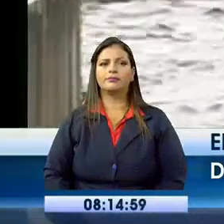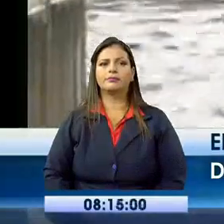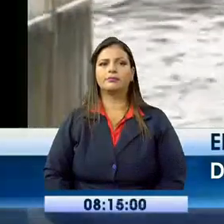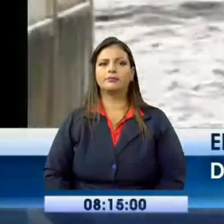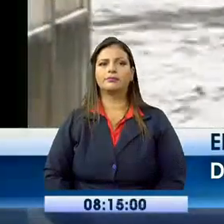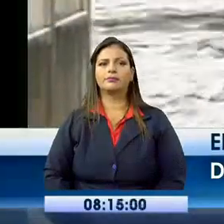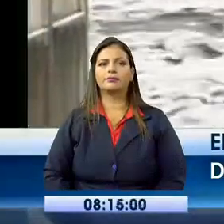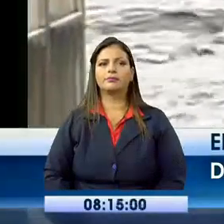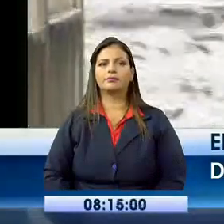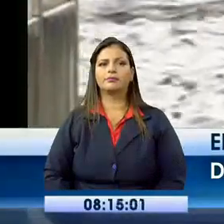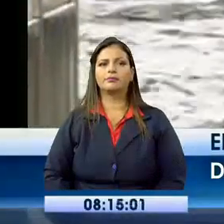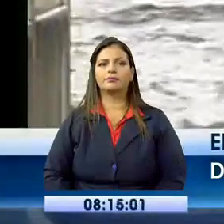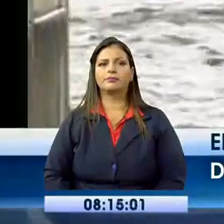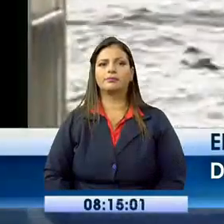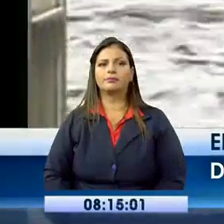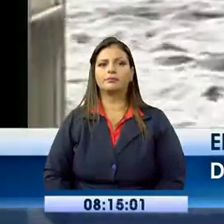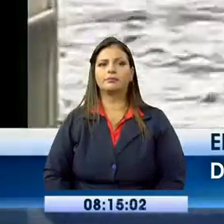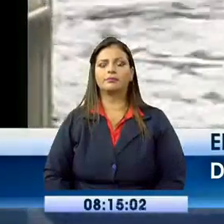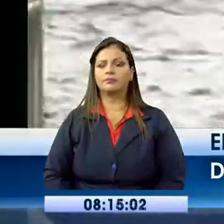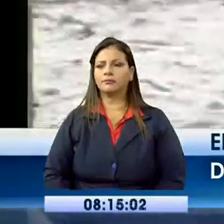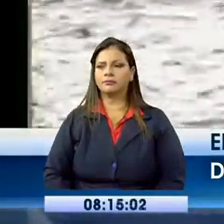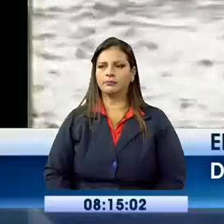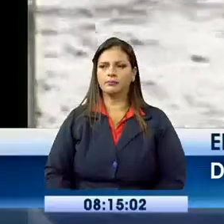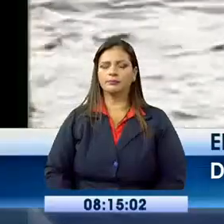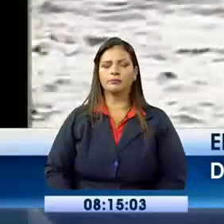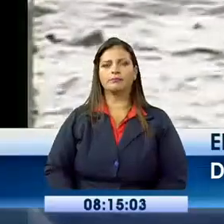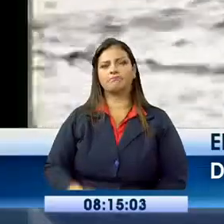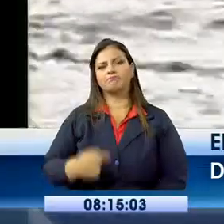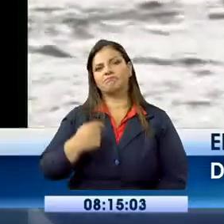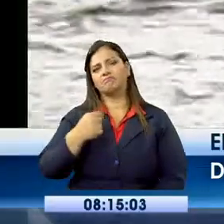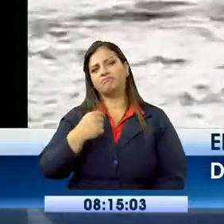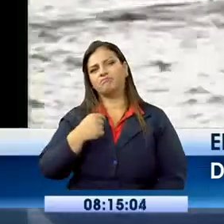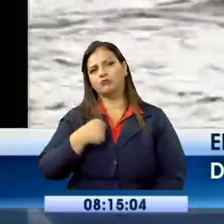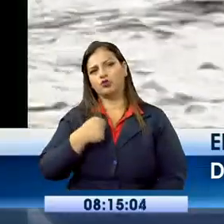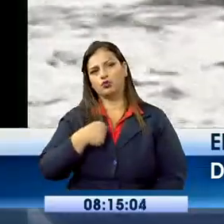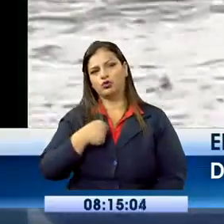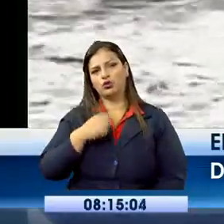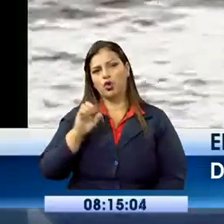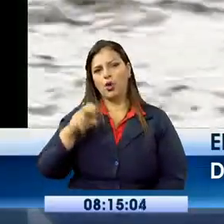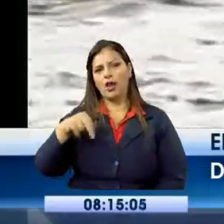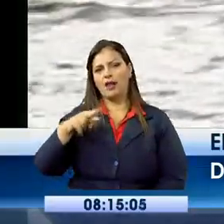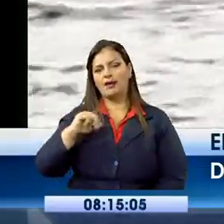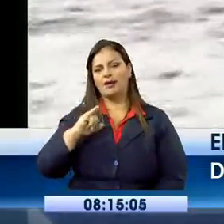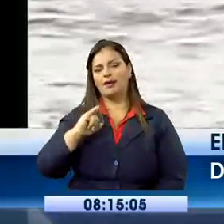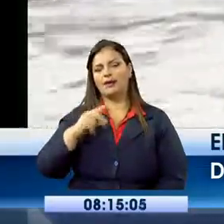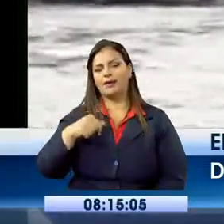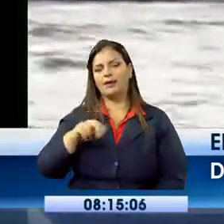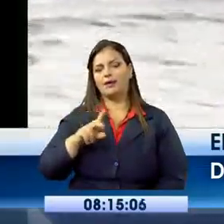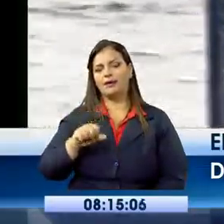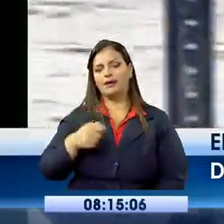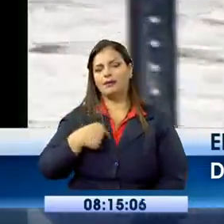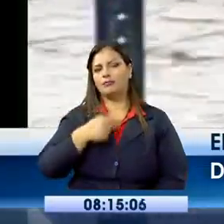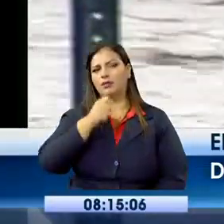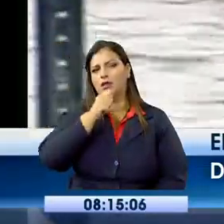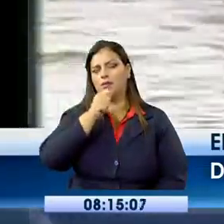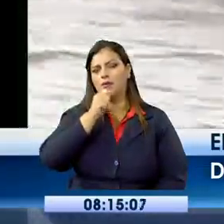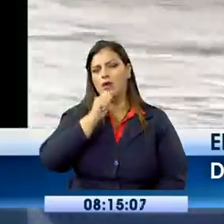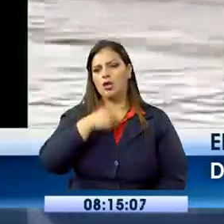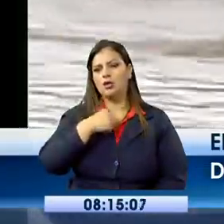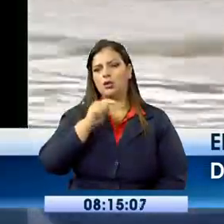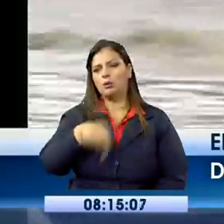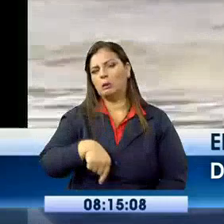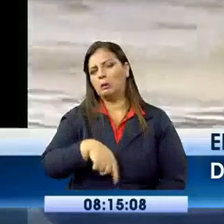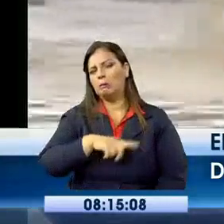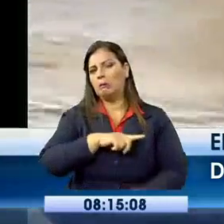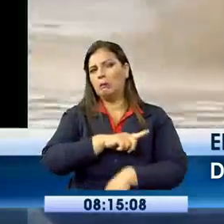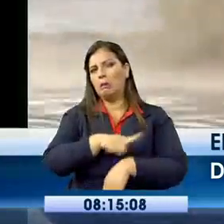Hasta ahora, hasta ese momento, según nos contaba aquí la señora, nosotros tenemos más o menos una hora aquí en este sector. Todavía